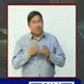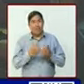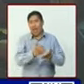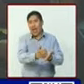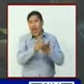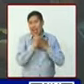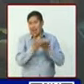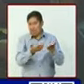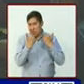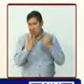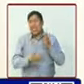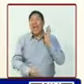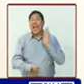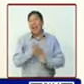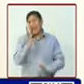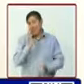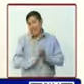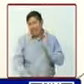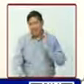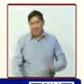gratuita.